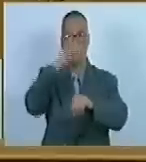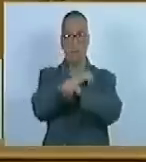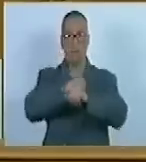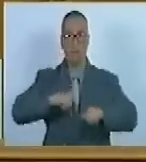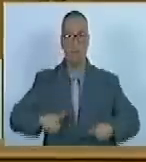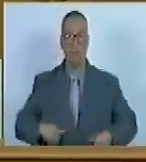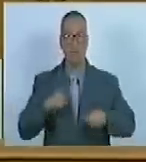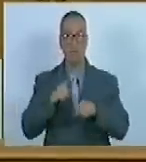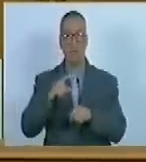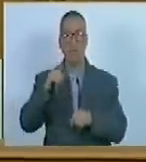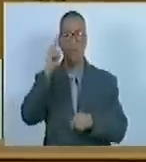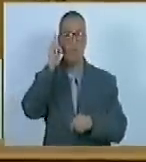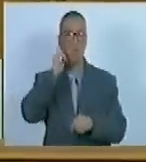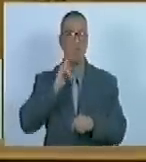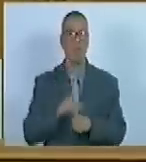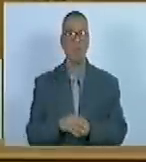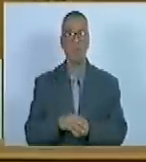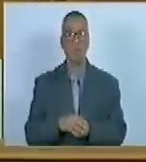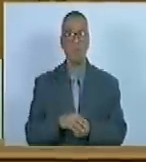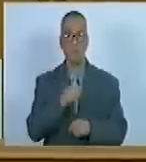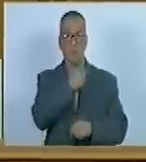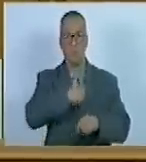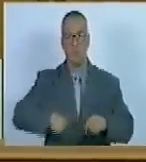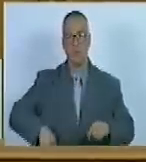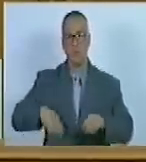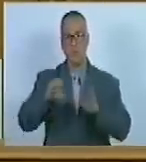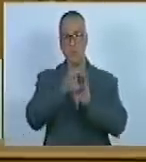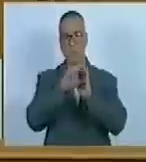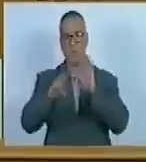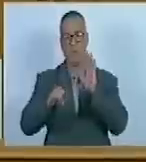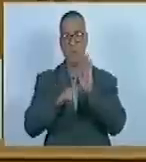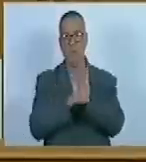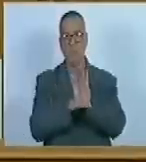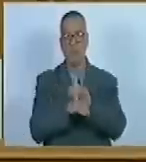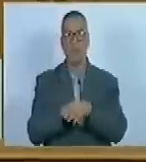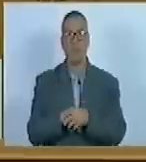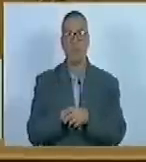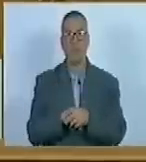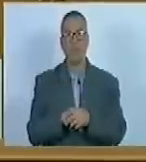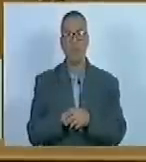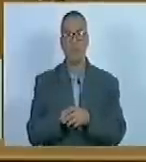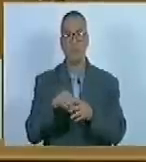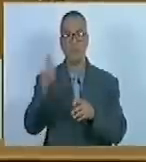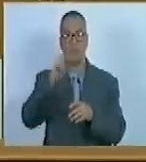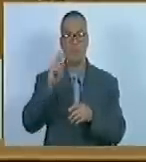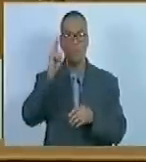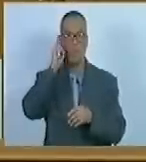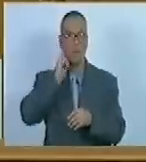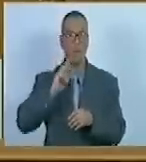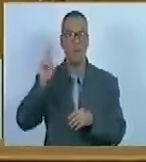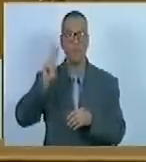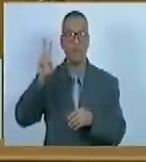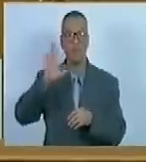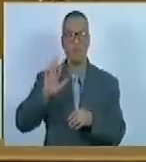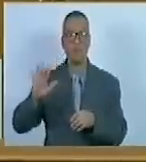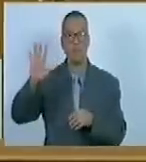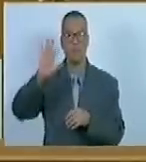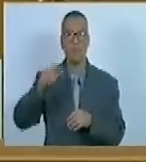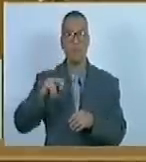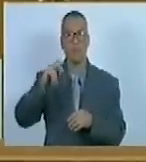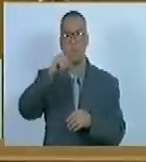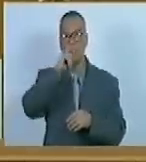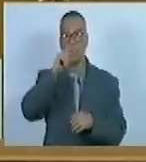Armada Nacional Bolivariana, presidente constitucional de la República Bolivariana de